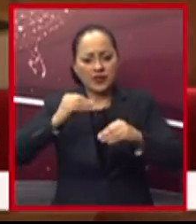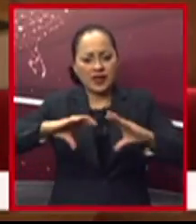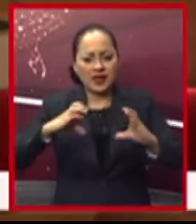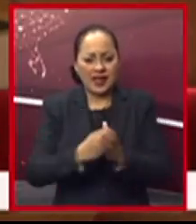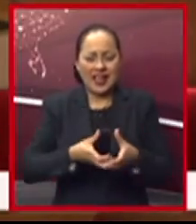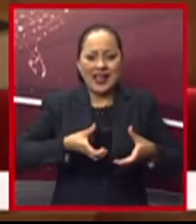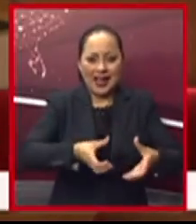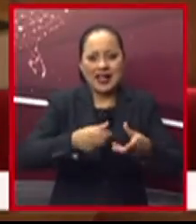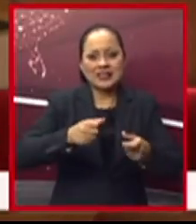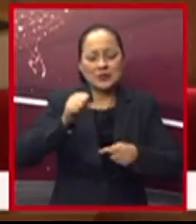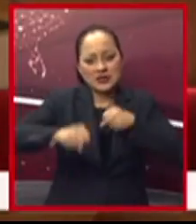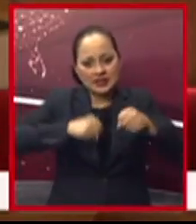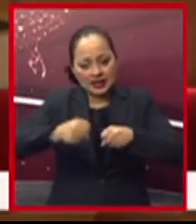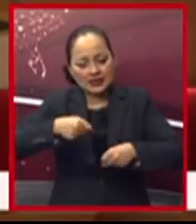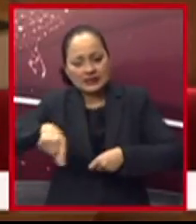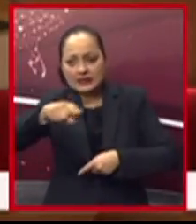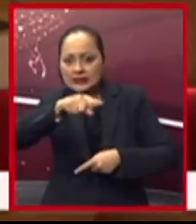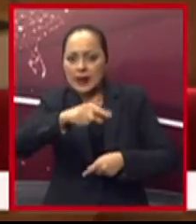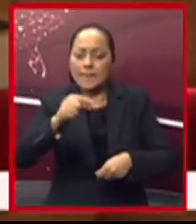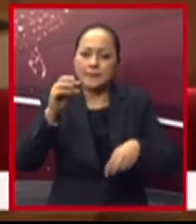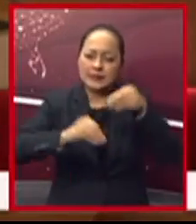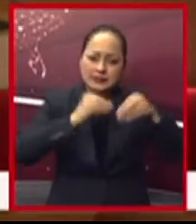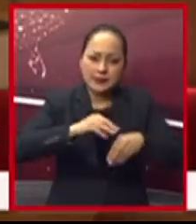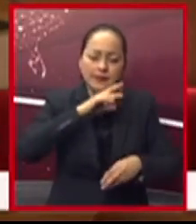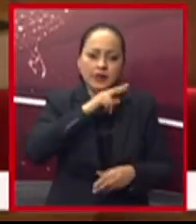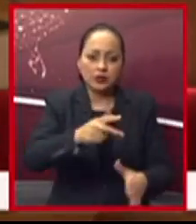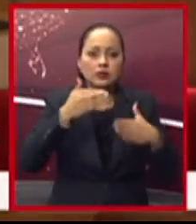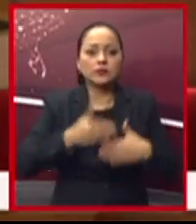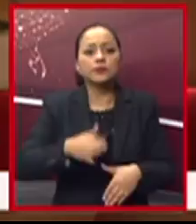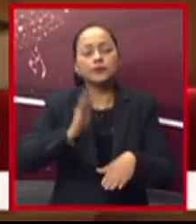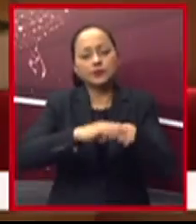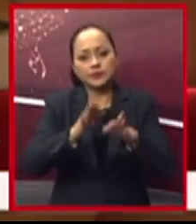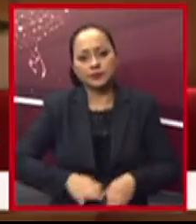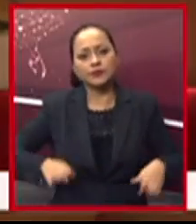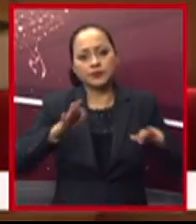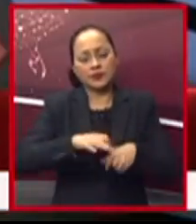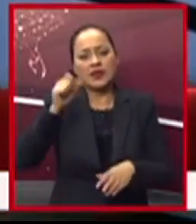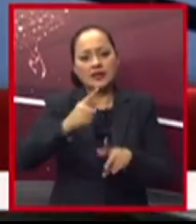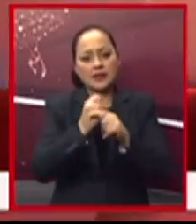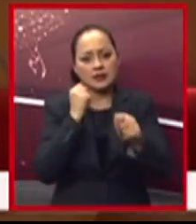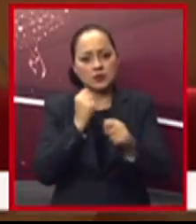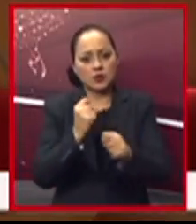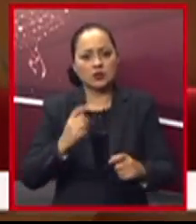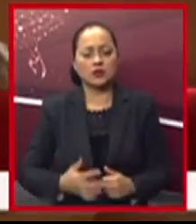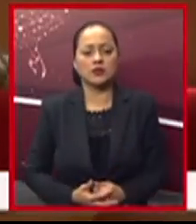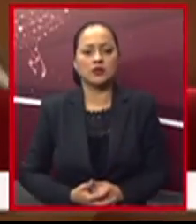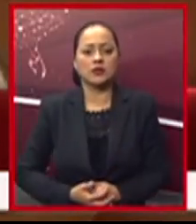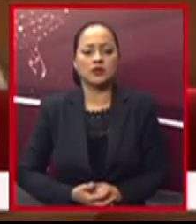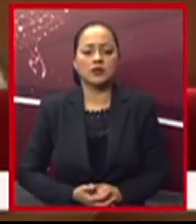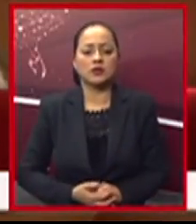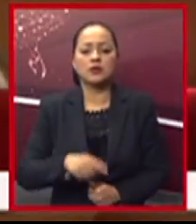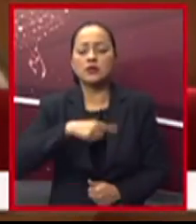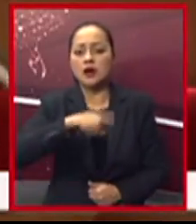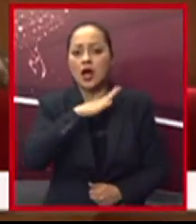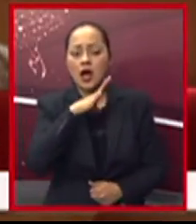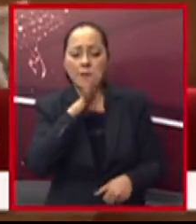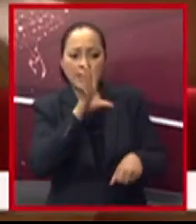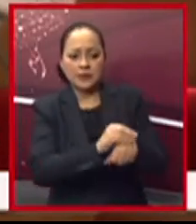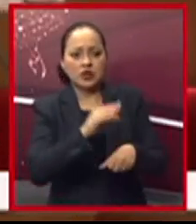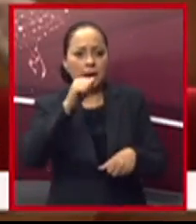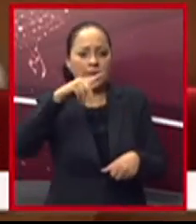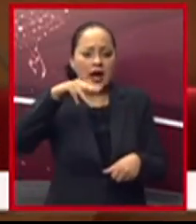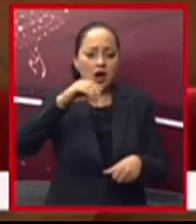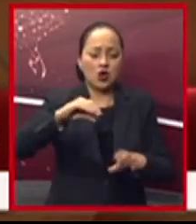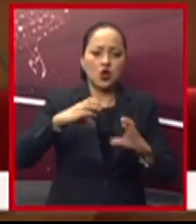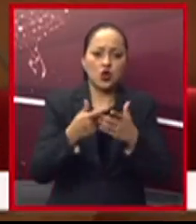peatones y de bicicletas, por supuesto, pero fundamentalmente la red del transporte público. Donde tras un amparo promovido por el Partido